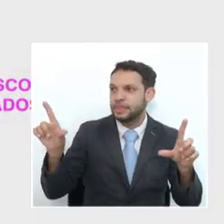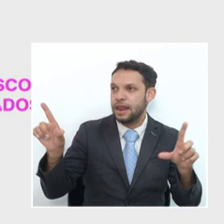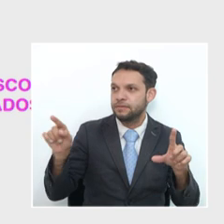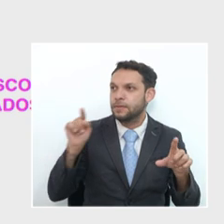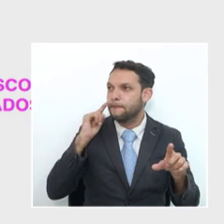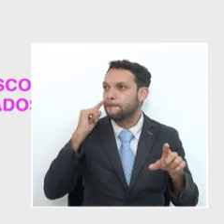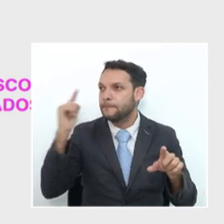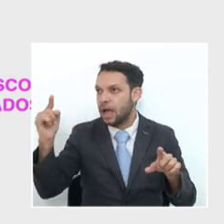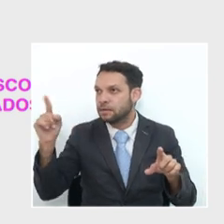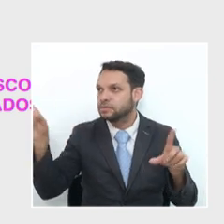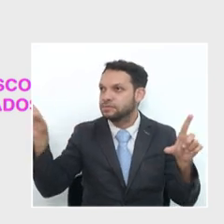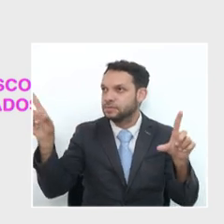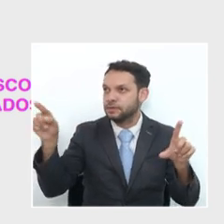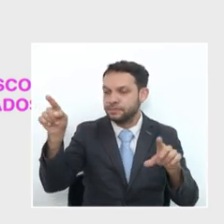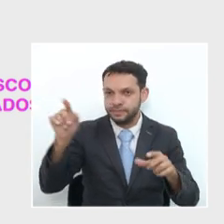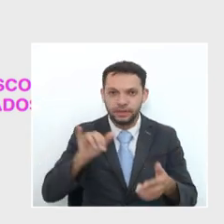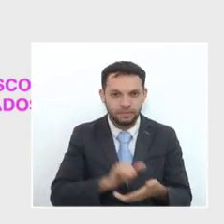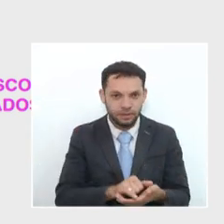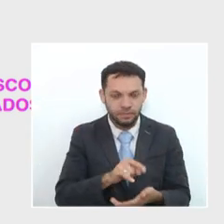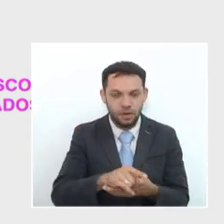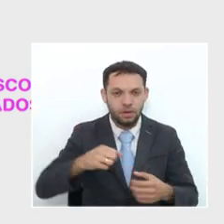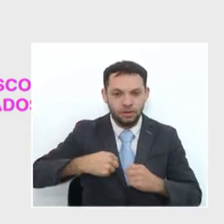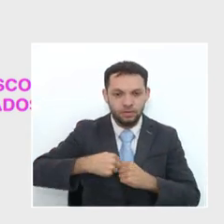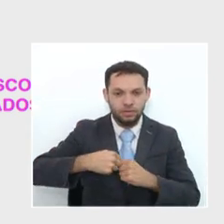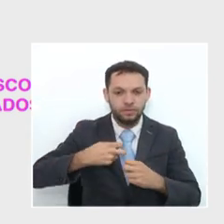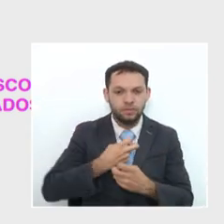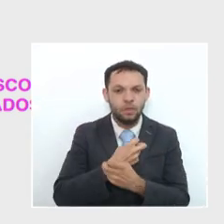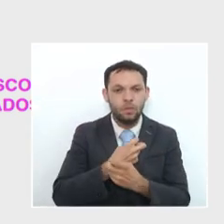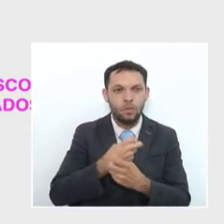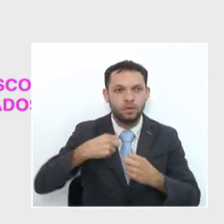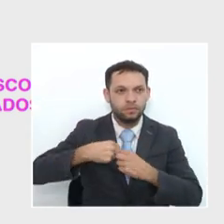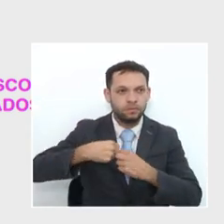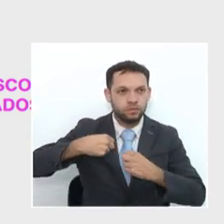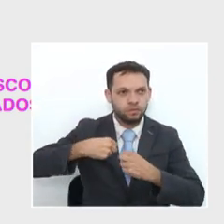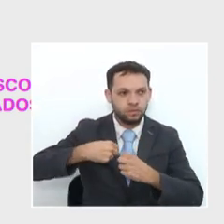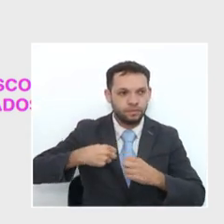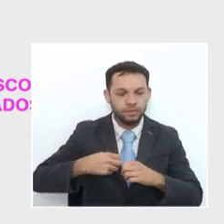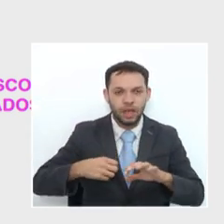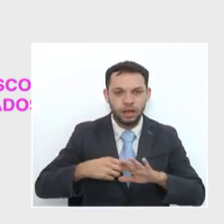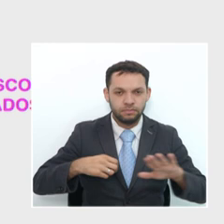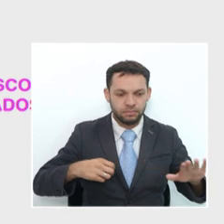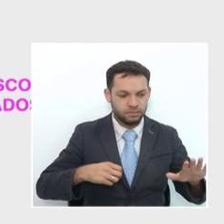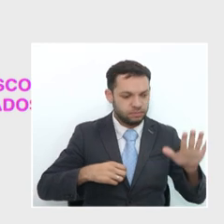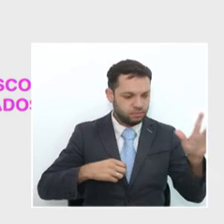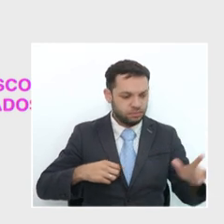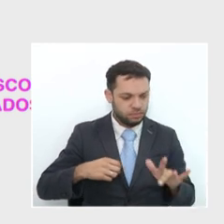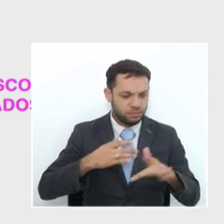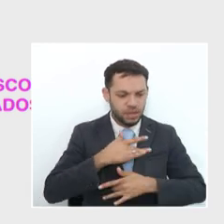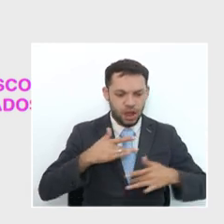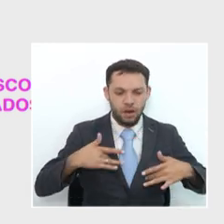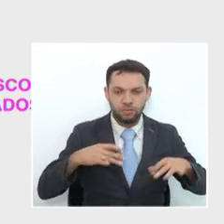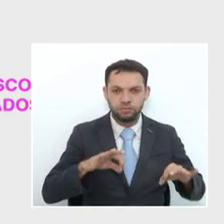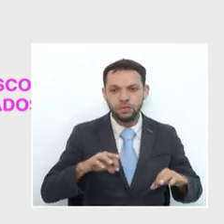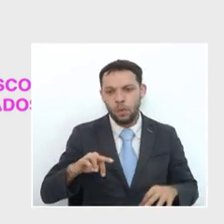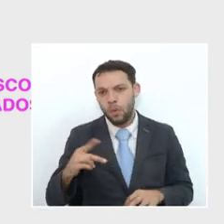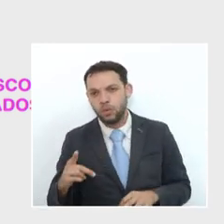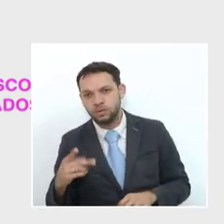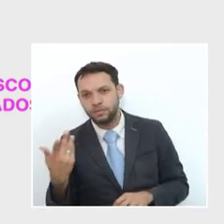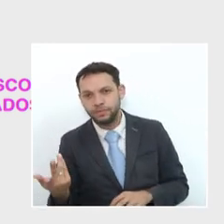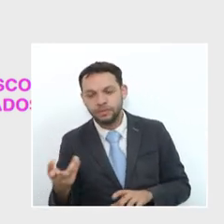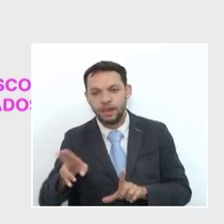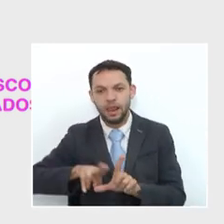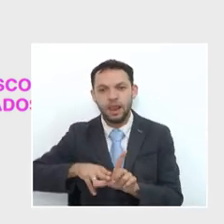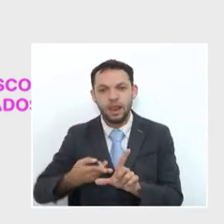lado de mi cabeza. Eso es, mire, lo de la izquierda, sano. Lo de la derecha, ahí donde está nuestro